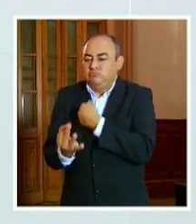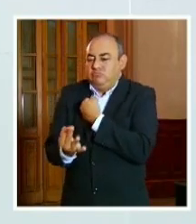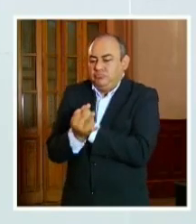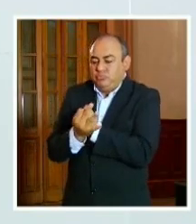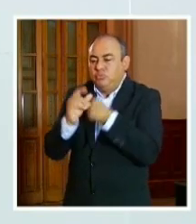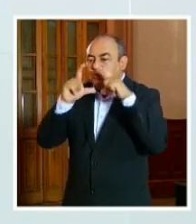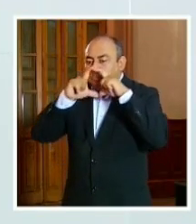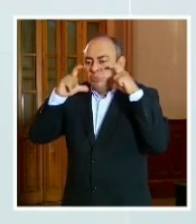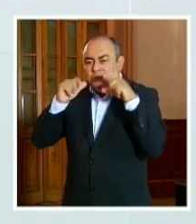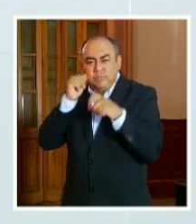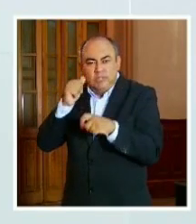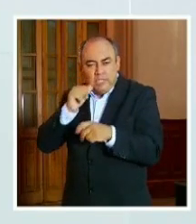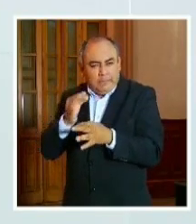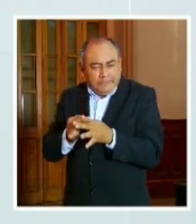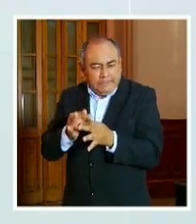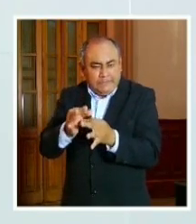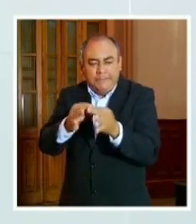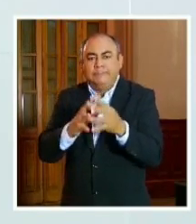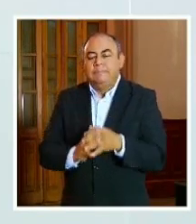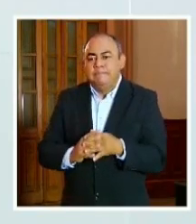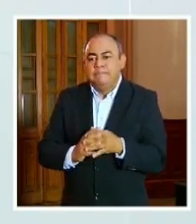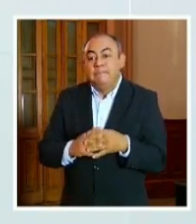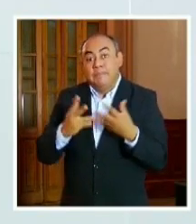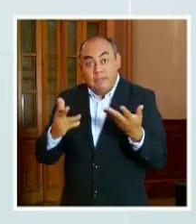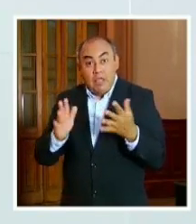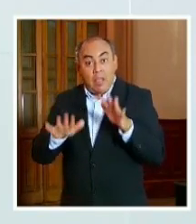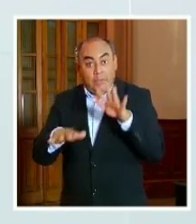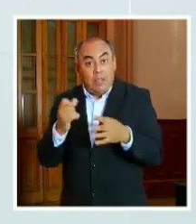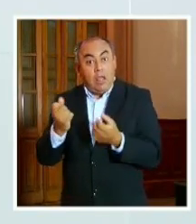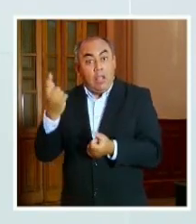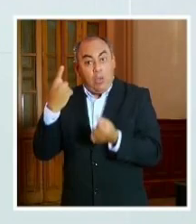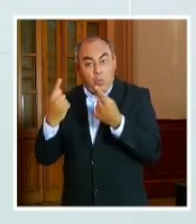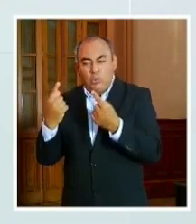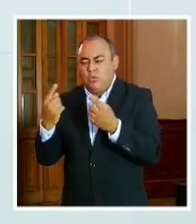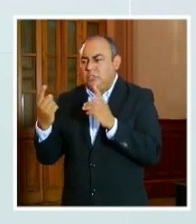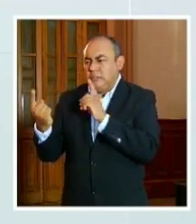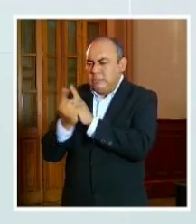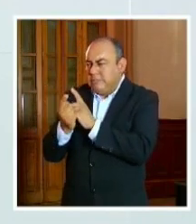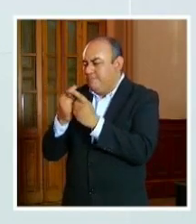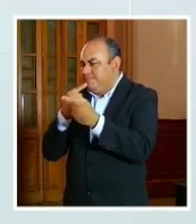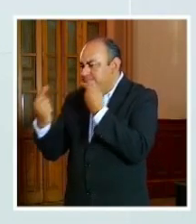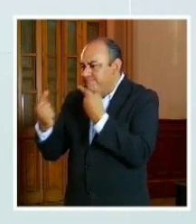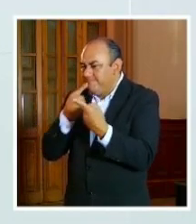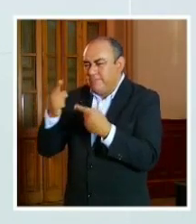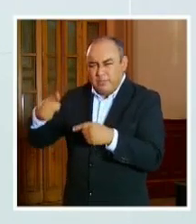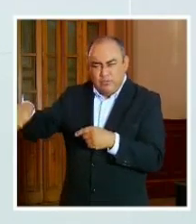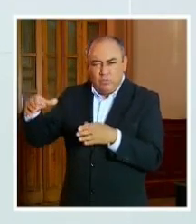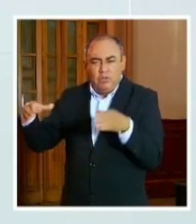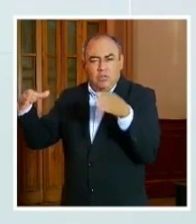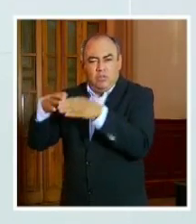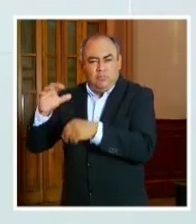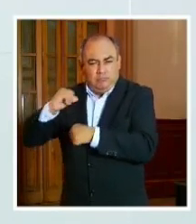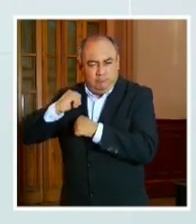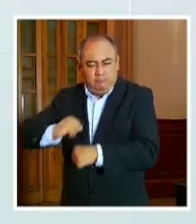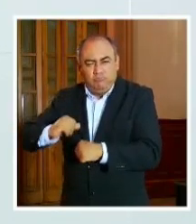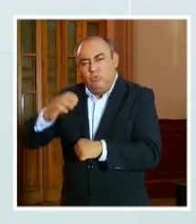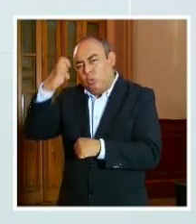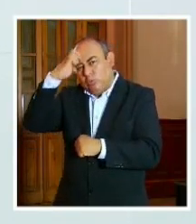protección y ha sido muy discutido incluso en nuestros grupos de expertos, donde la